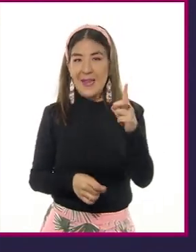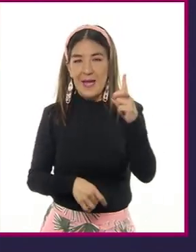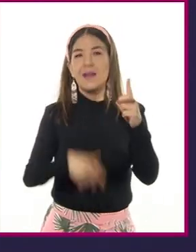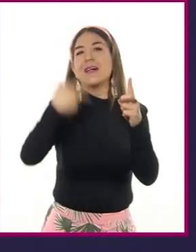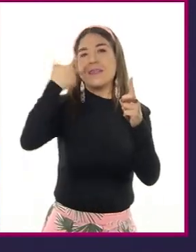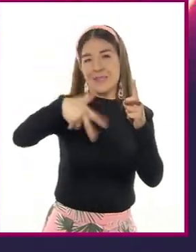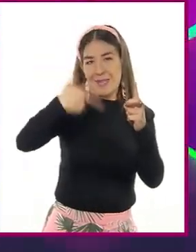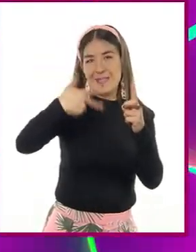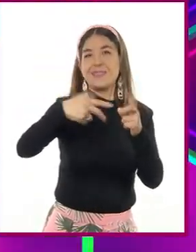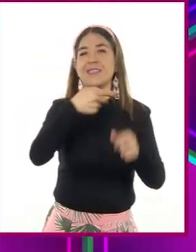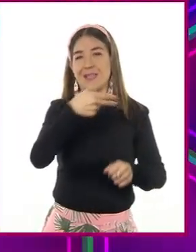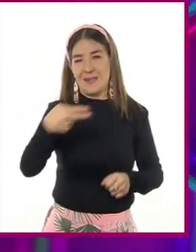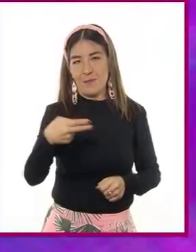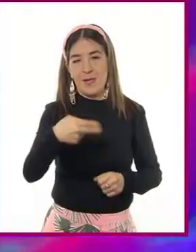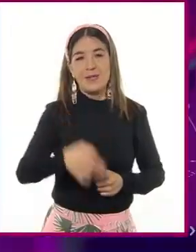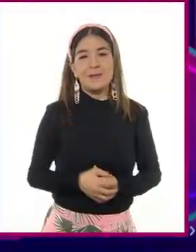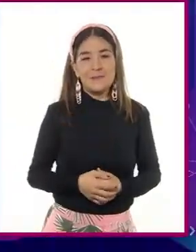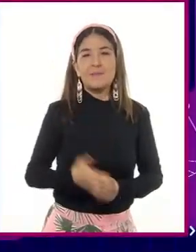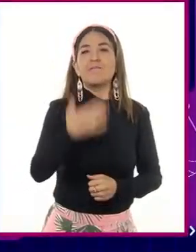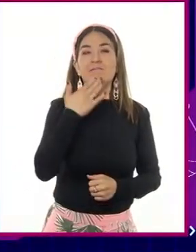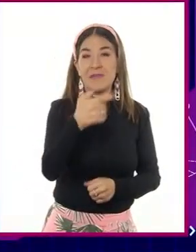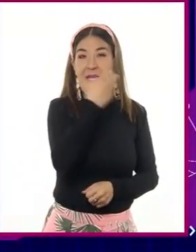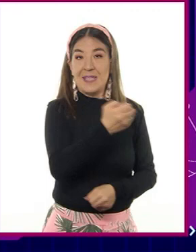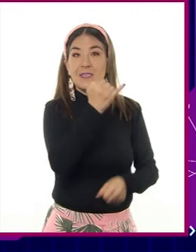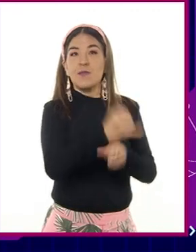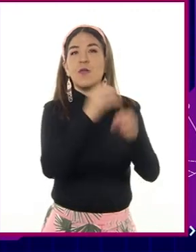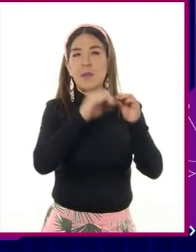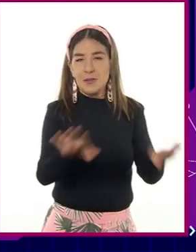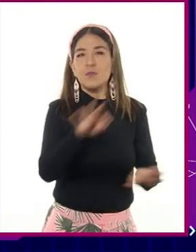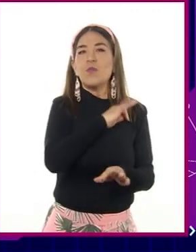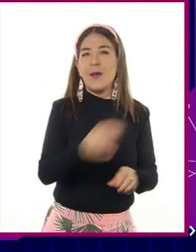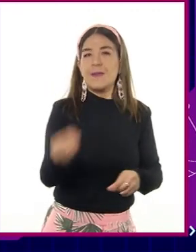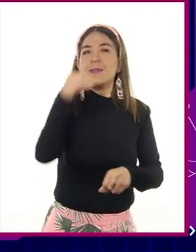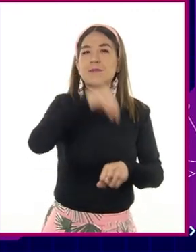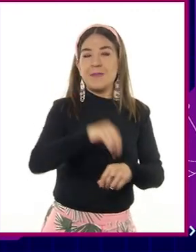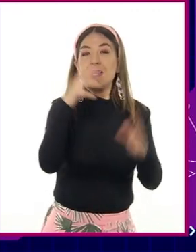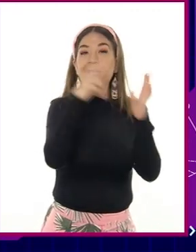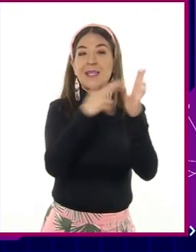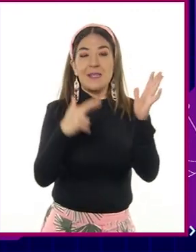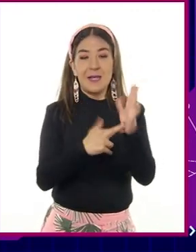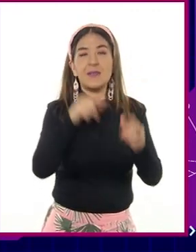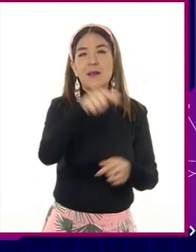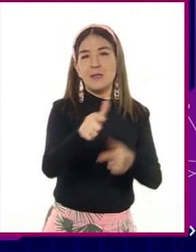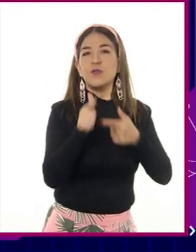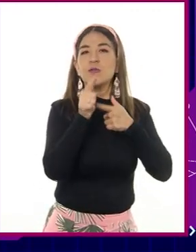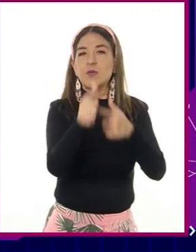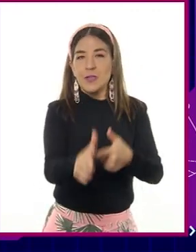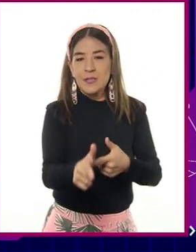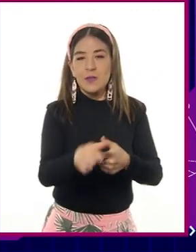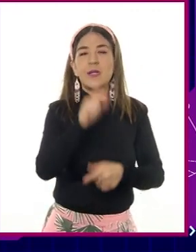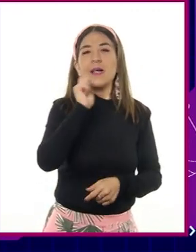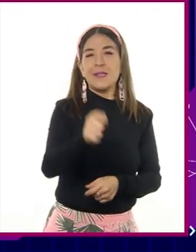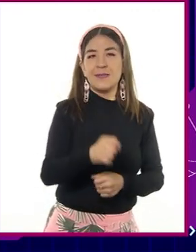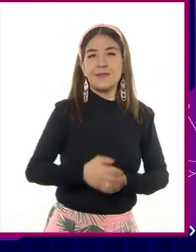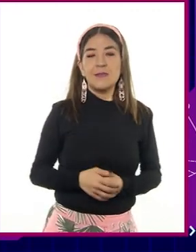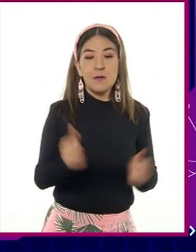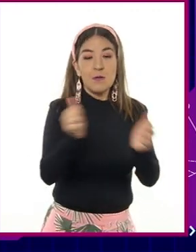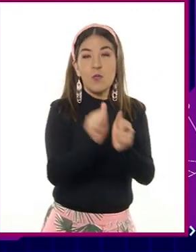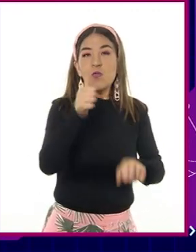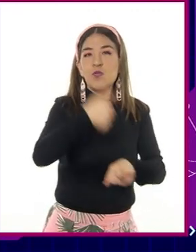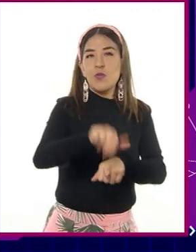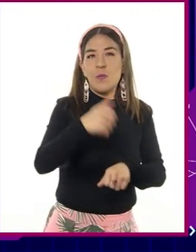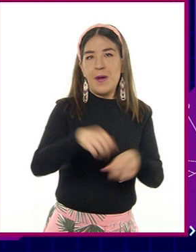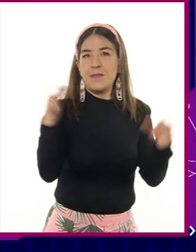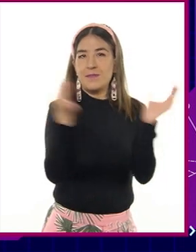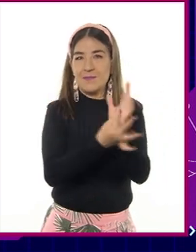es igual a 13. Con estos datos ya podemos establecer la regla de la sucesión que se genera con el número de